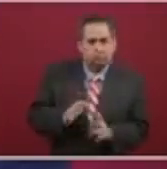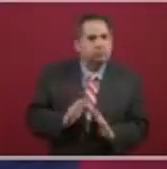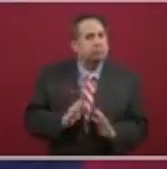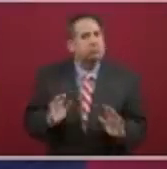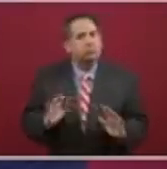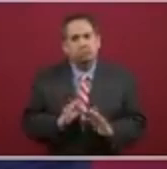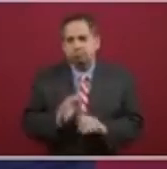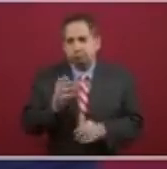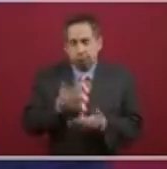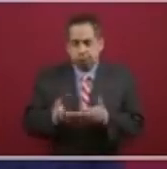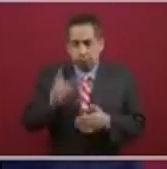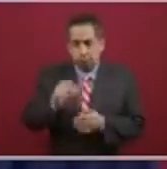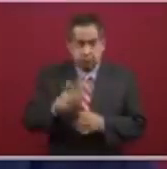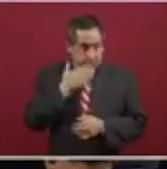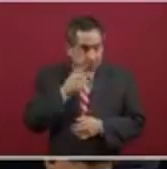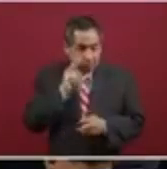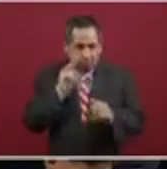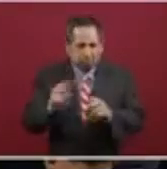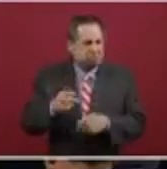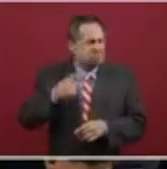eso se va a ver bien.